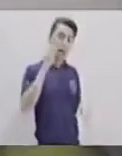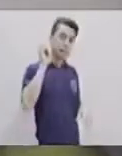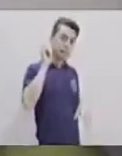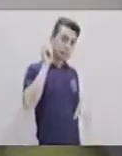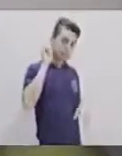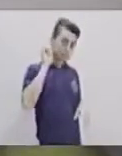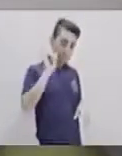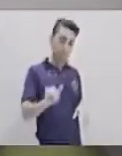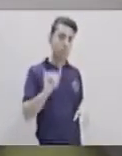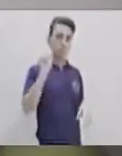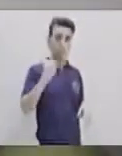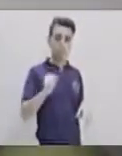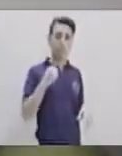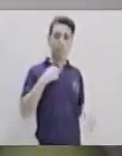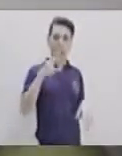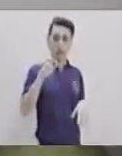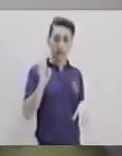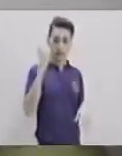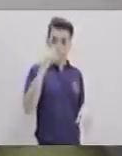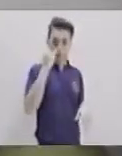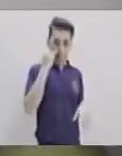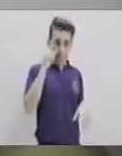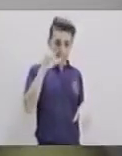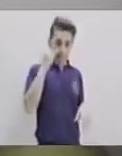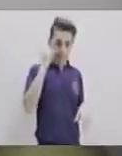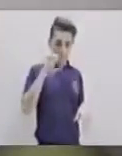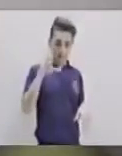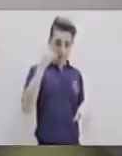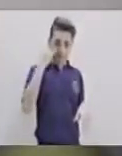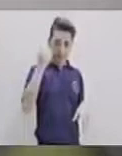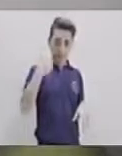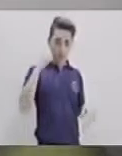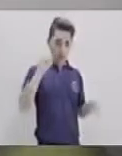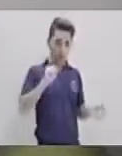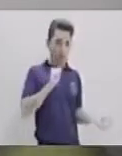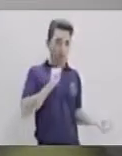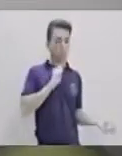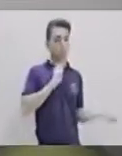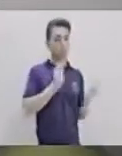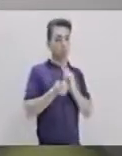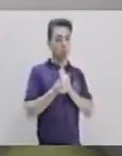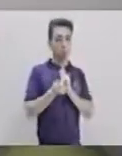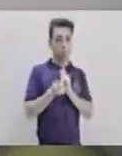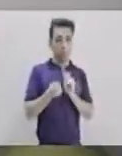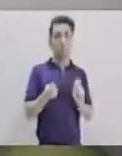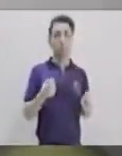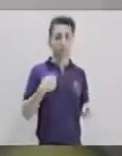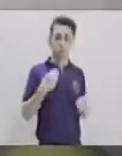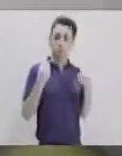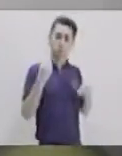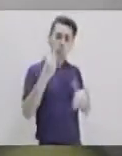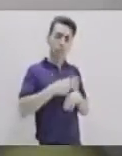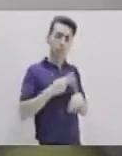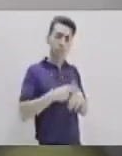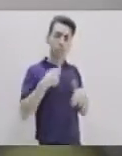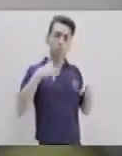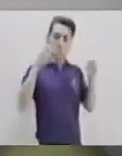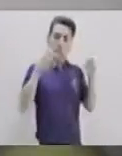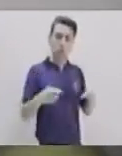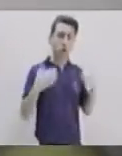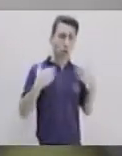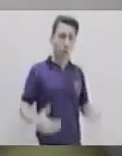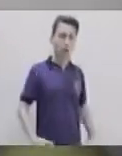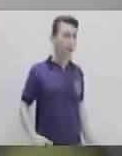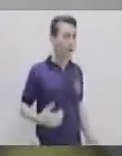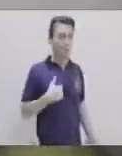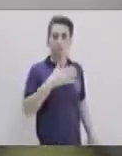una resiliencia, esa capacidad de poder adaptarnos. Muchas veces como seres humanos no